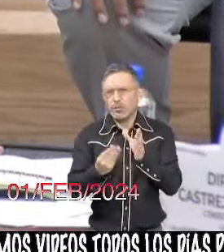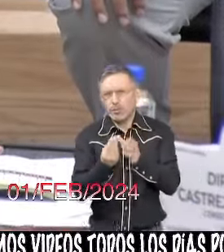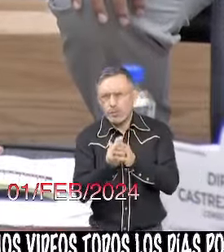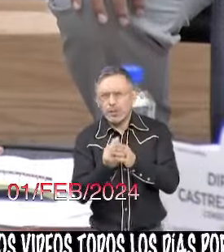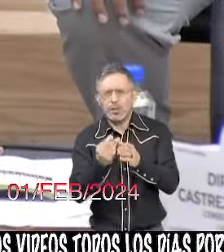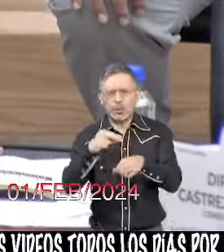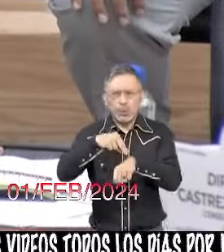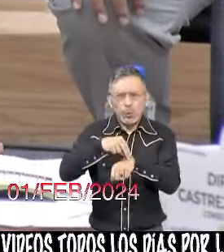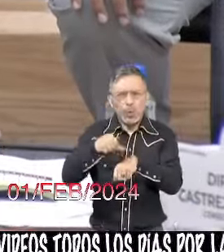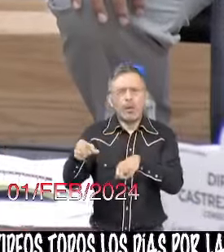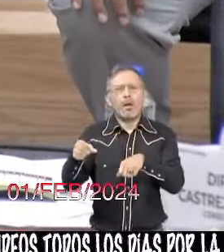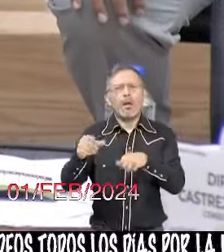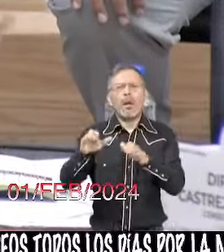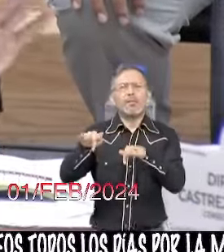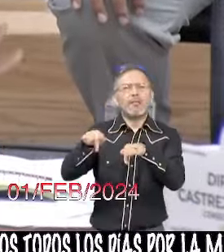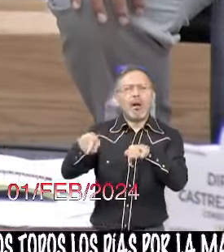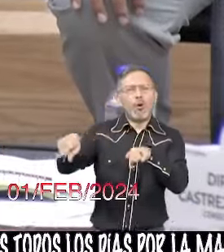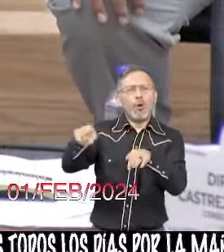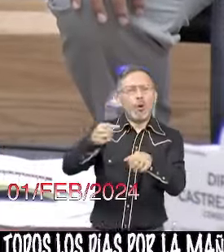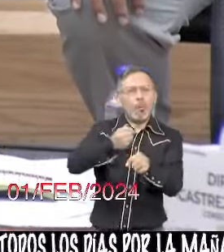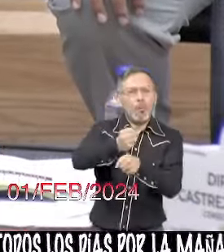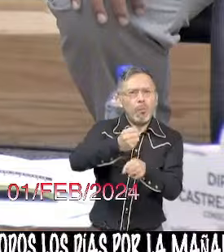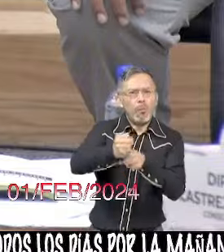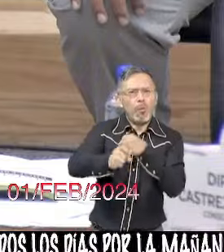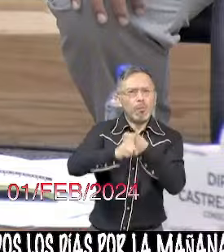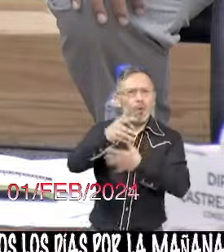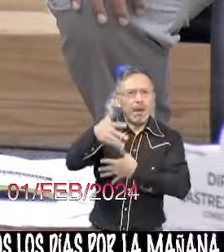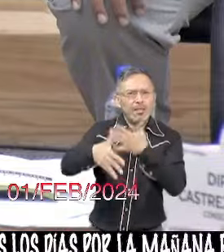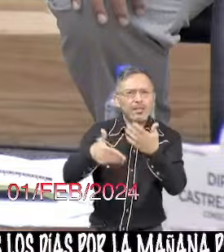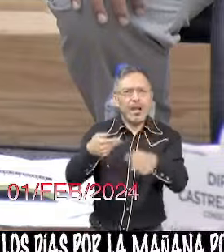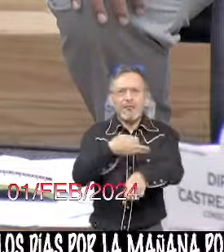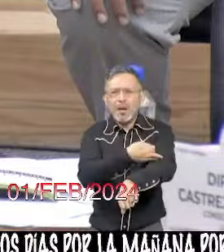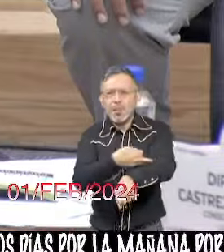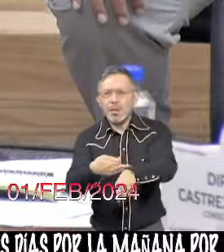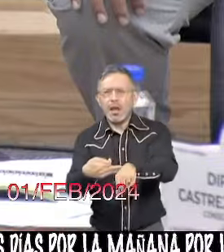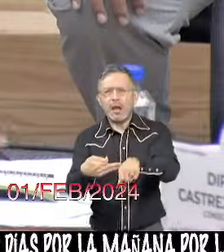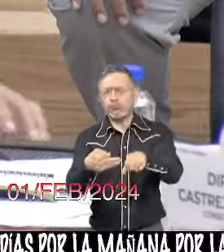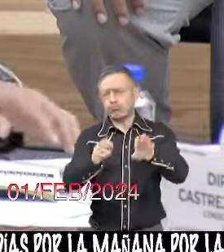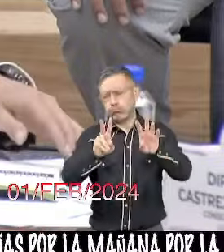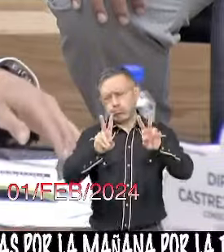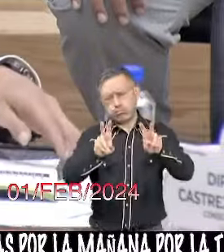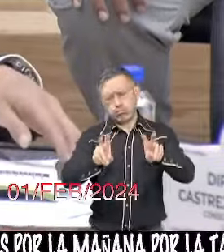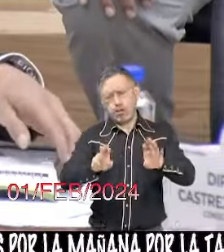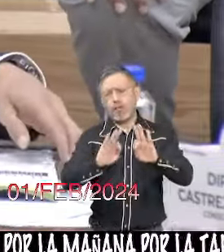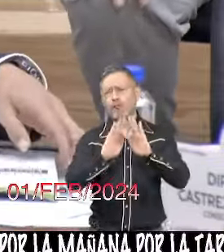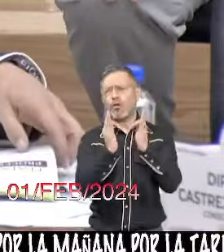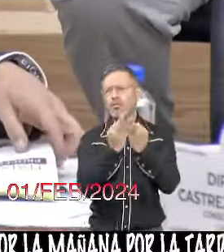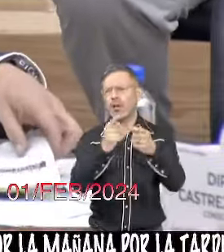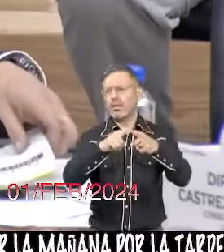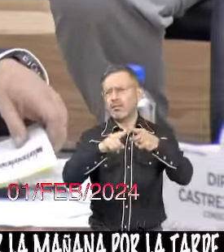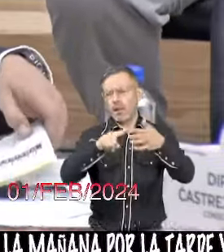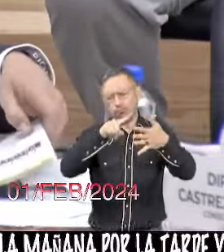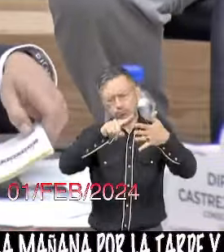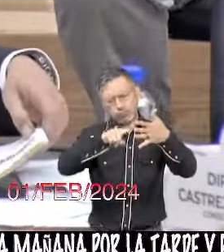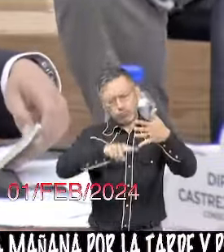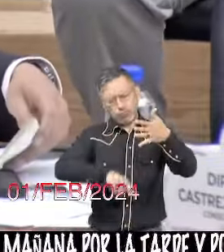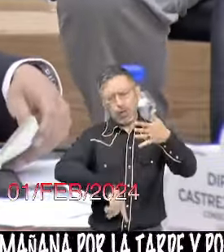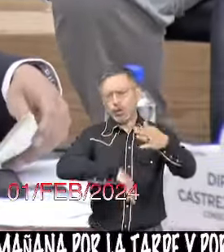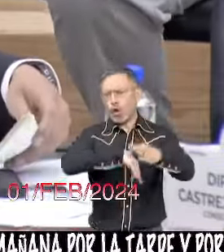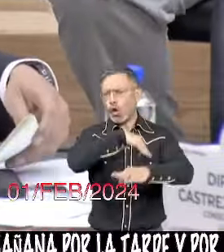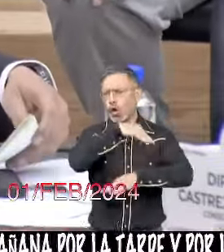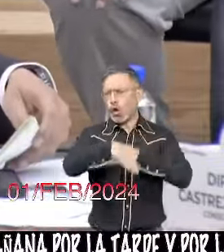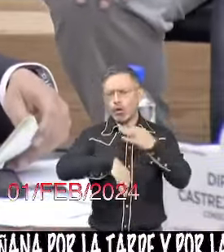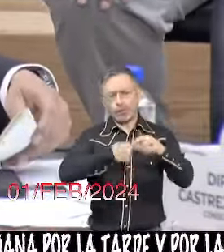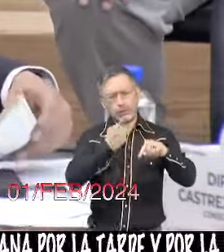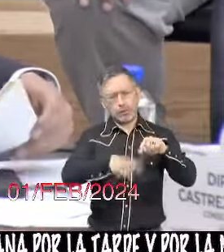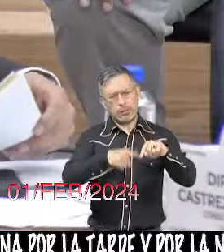familiar y violencia de género en todos los aspectos. Ahí está en la plataforma, consejera,